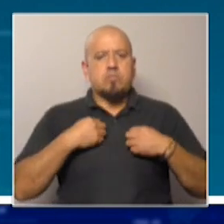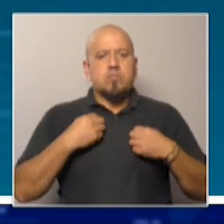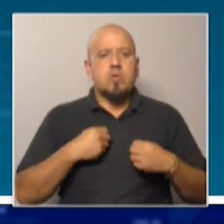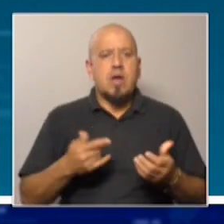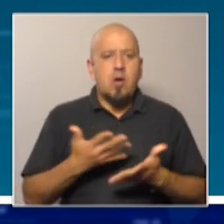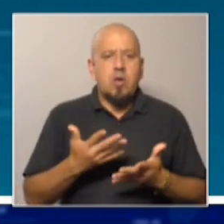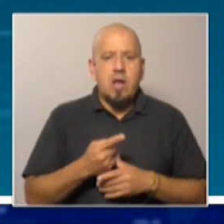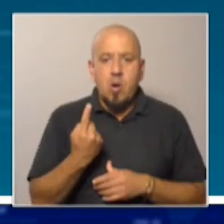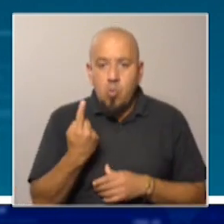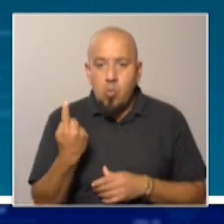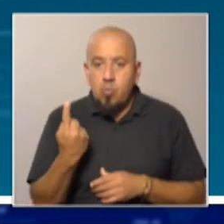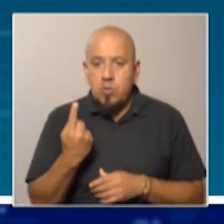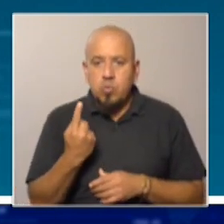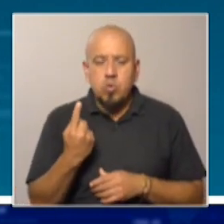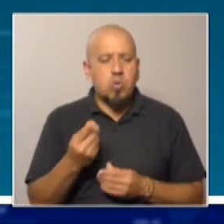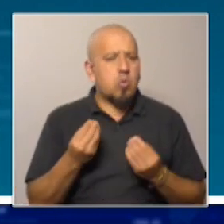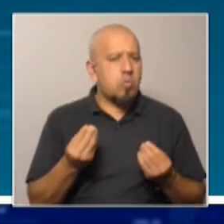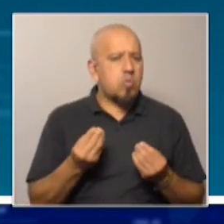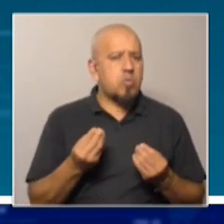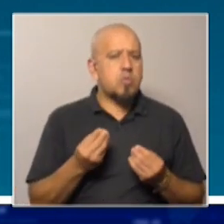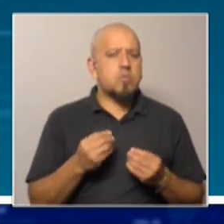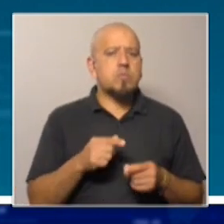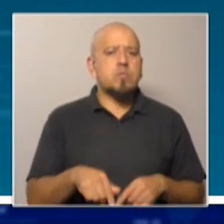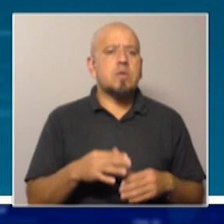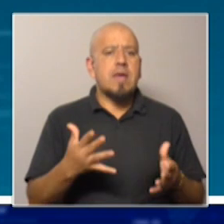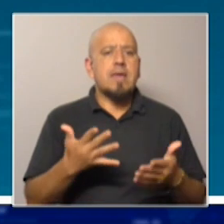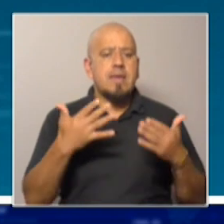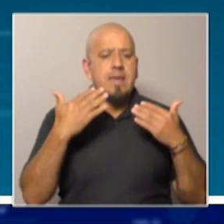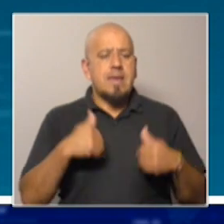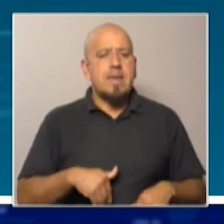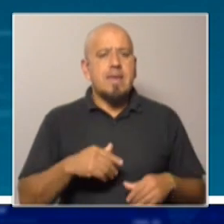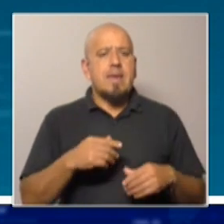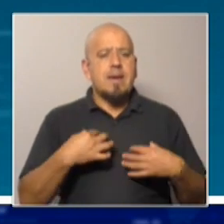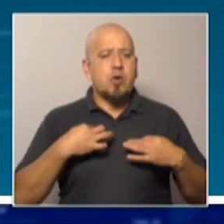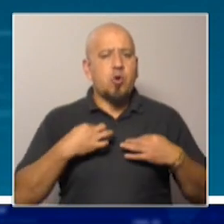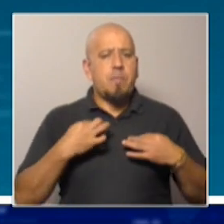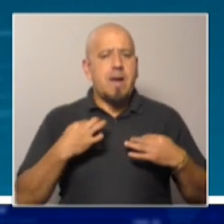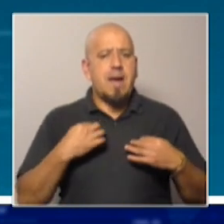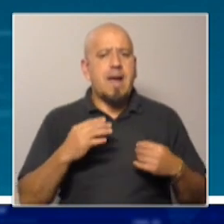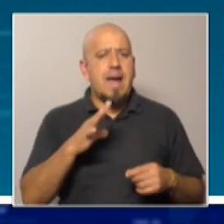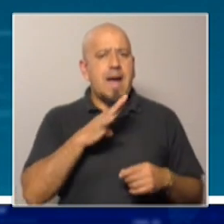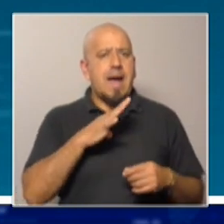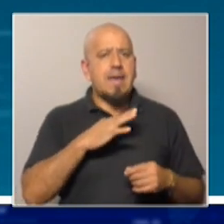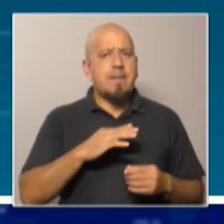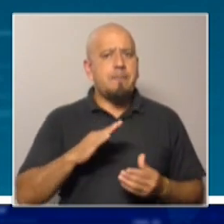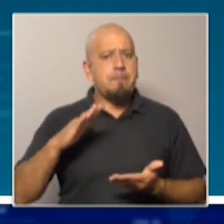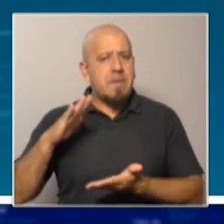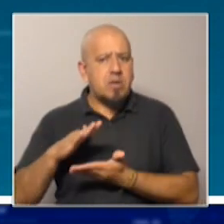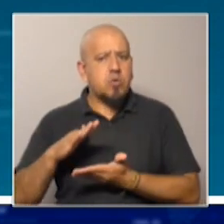a 1 minuto y poco. ¿Hay menos implementos y se sienten seguros